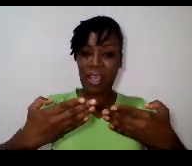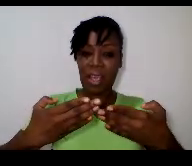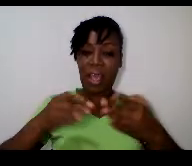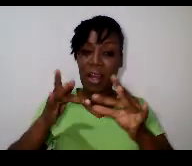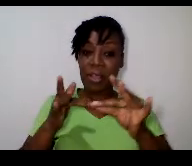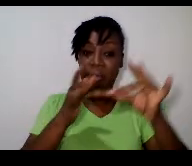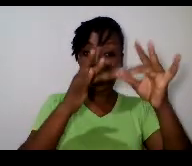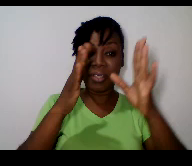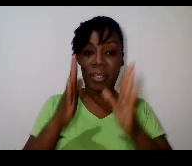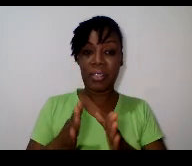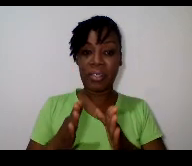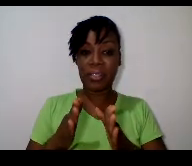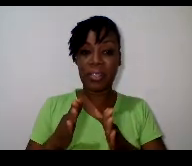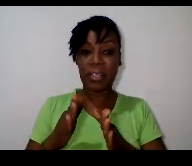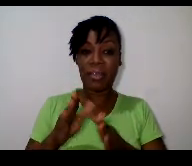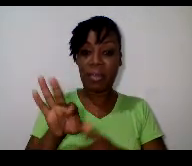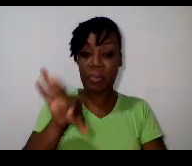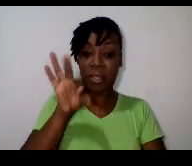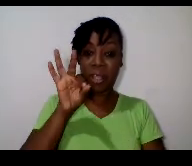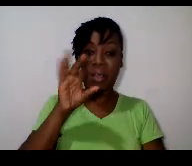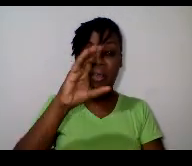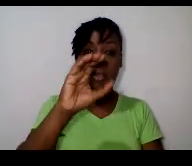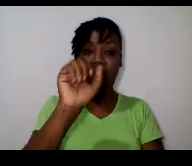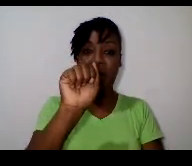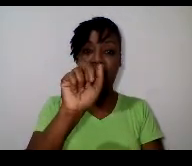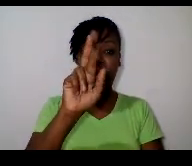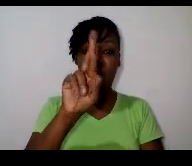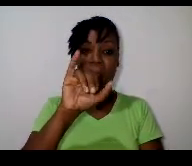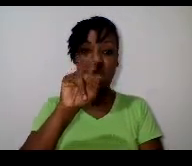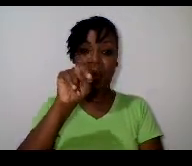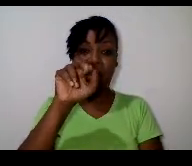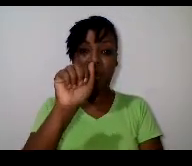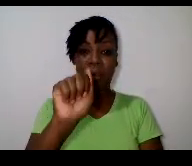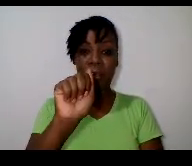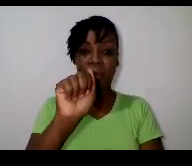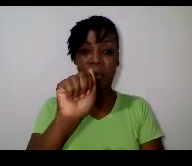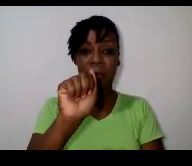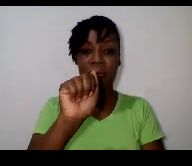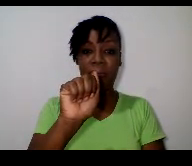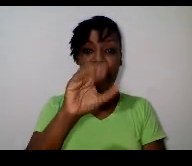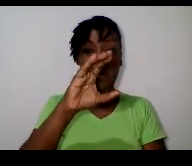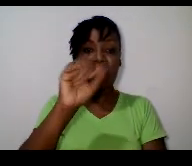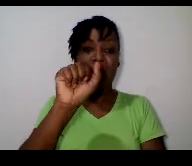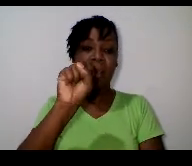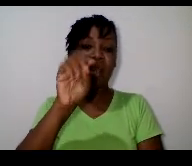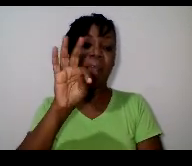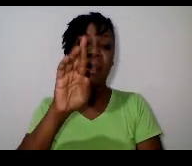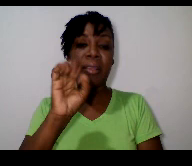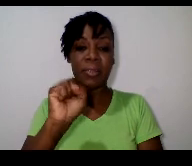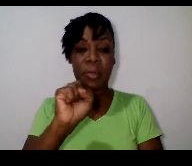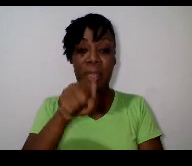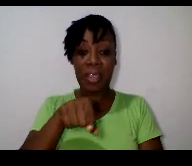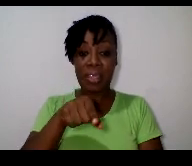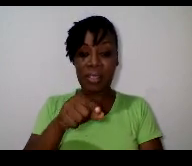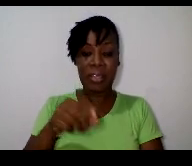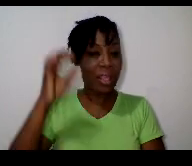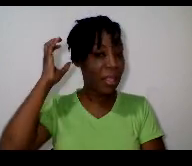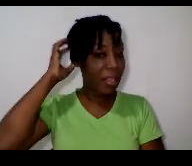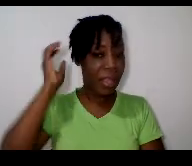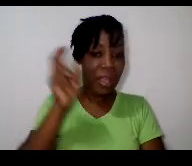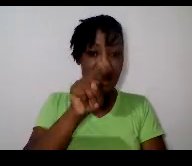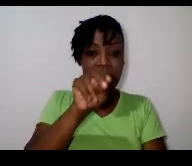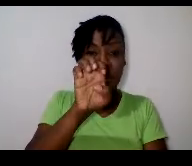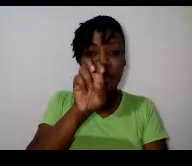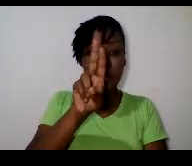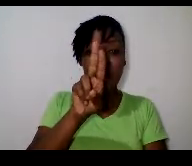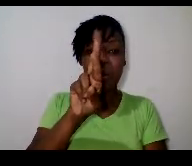especialista invitada. Ella es Karina Castro, es neuropsicóloga pediátrica, tiene muchos años de experiencia en la atención